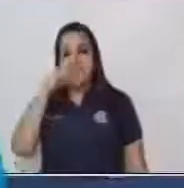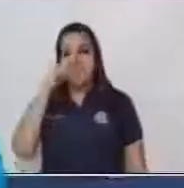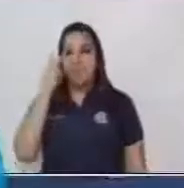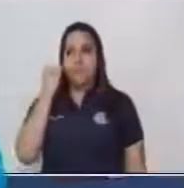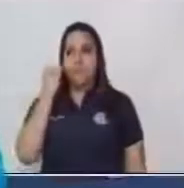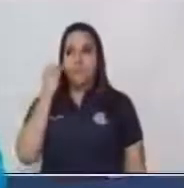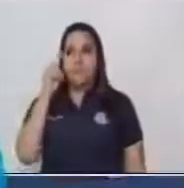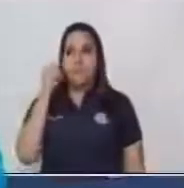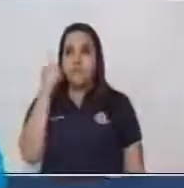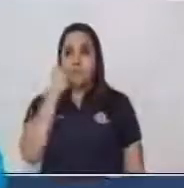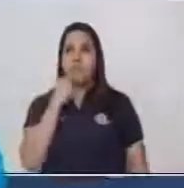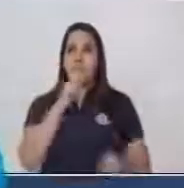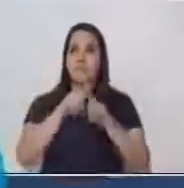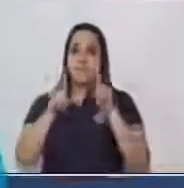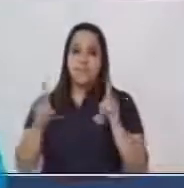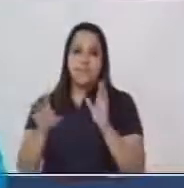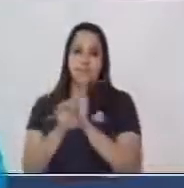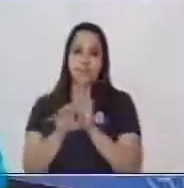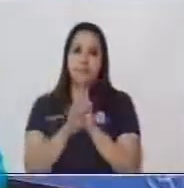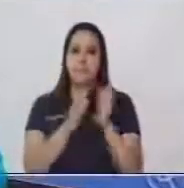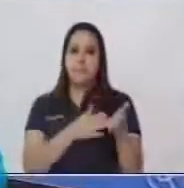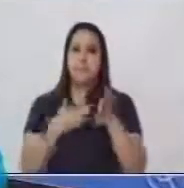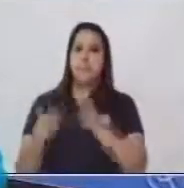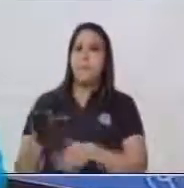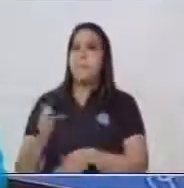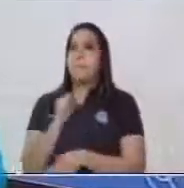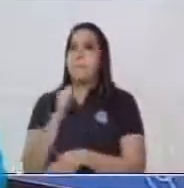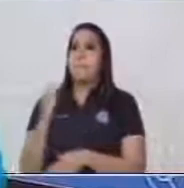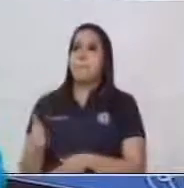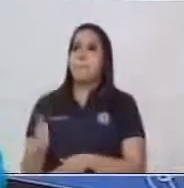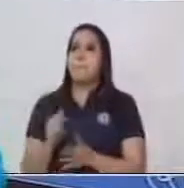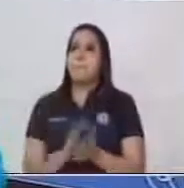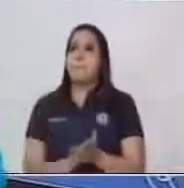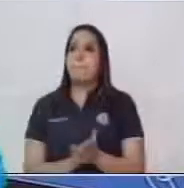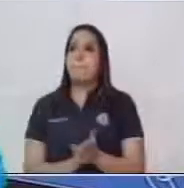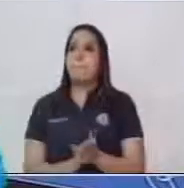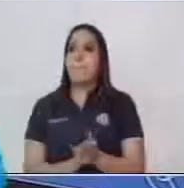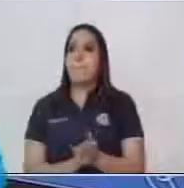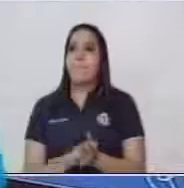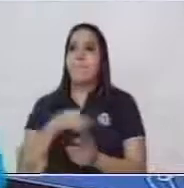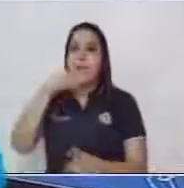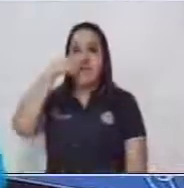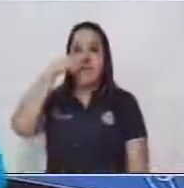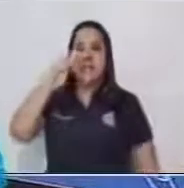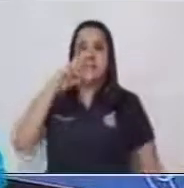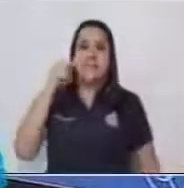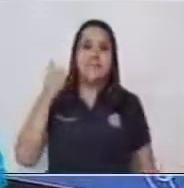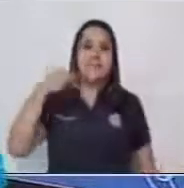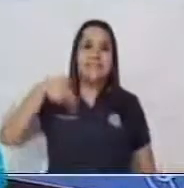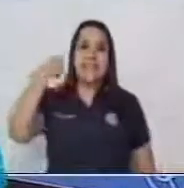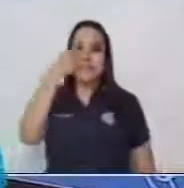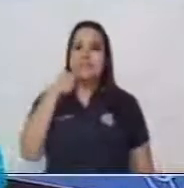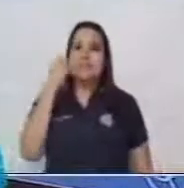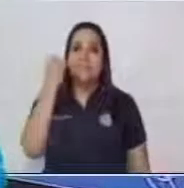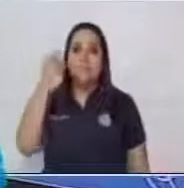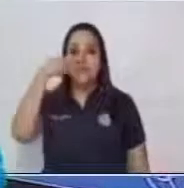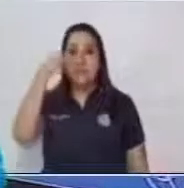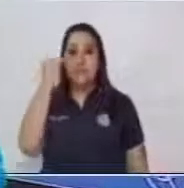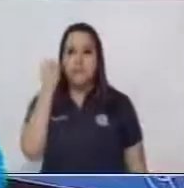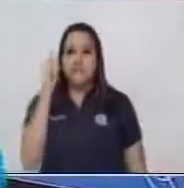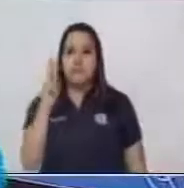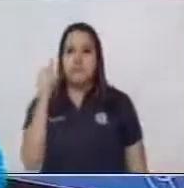clasificaciones. La primera de ellas es del tipo transitivas o intransitivas, y